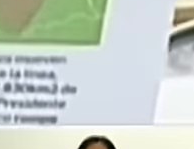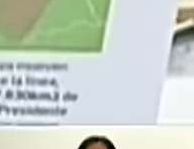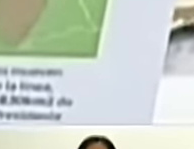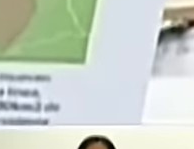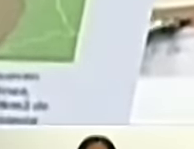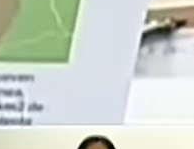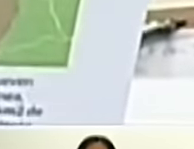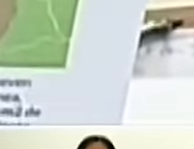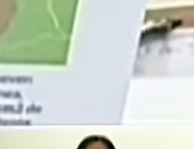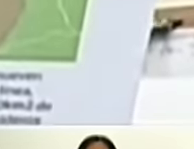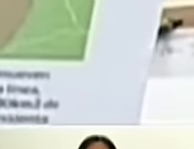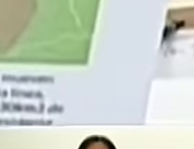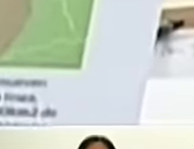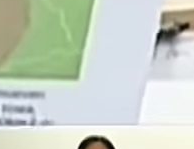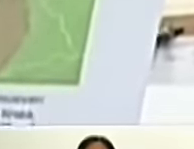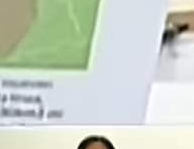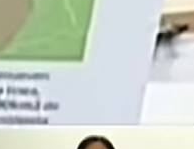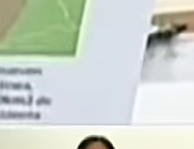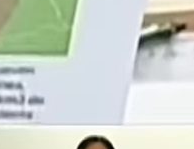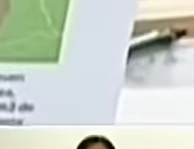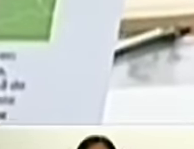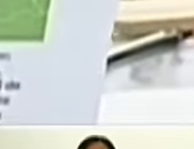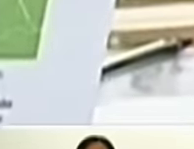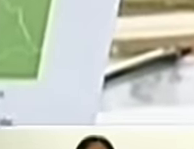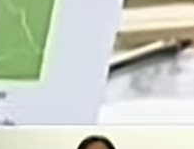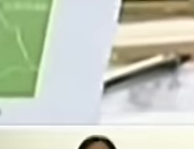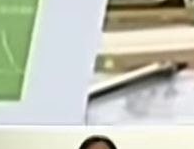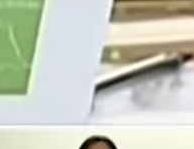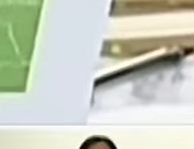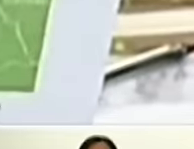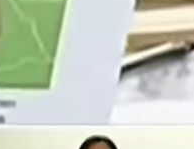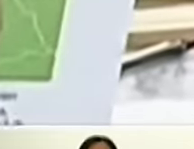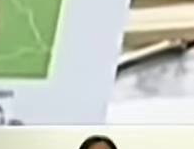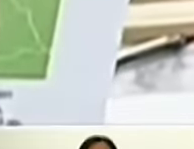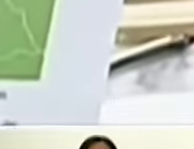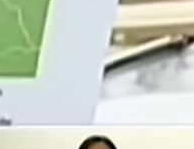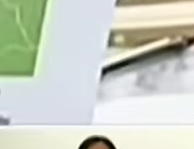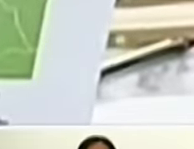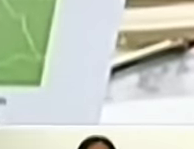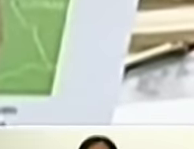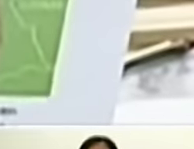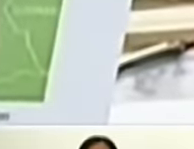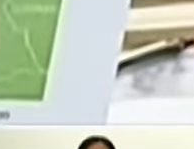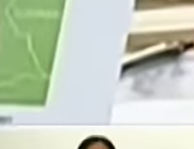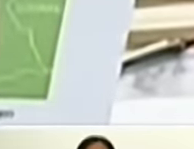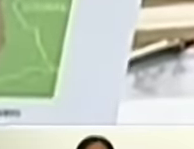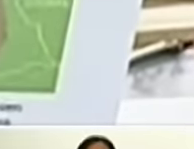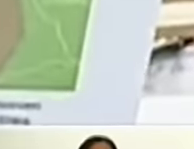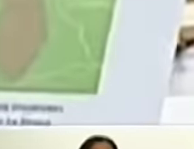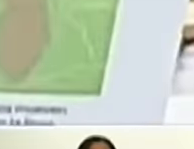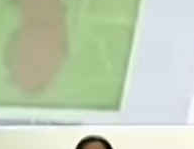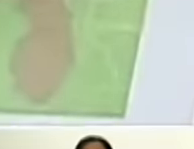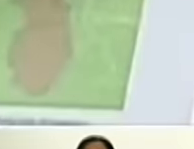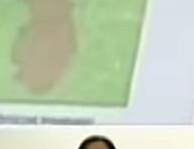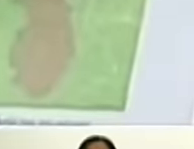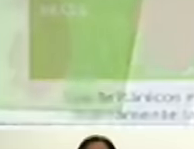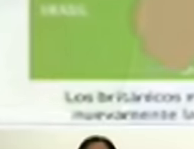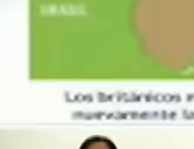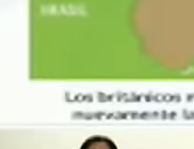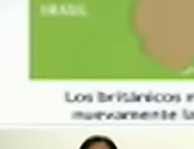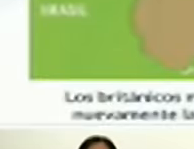sí, es el término oficial. Cabeza de playa, ¿verdad? Una cabecita de playa aquí, pues, hecho los locos. Y publican el